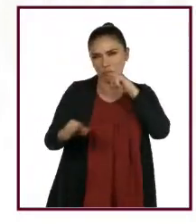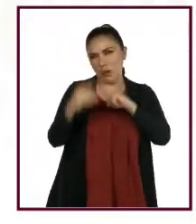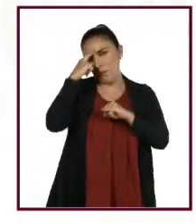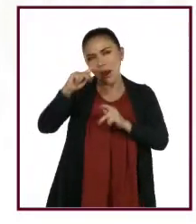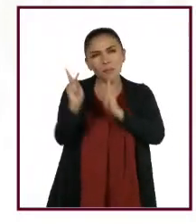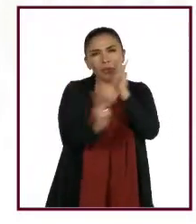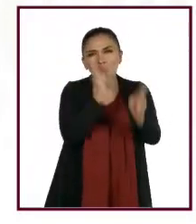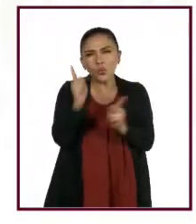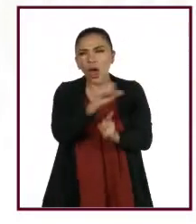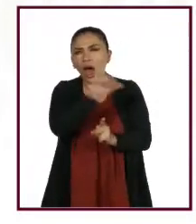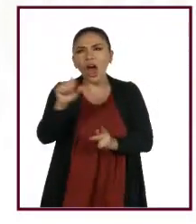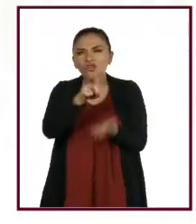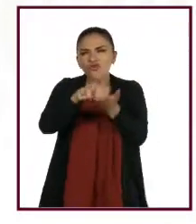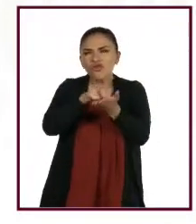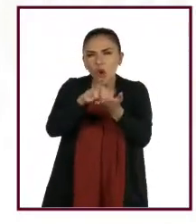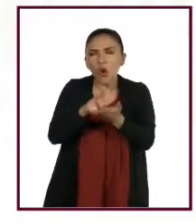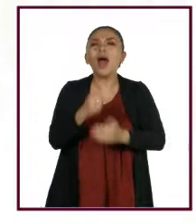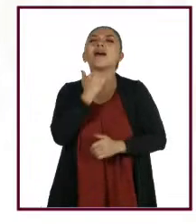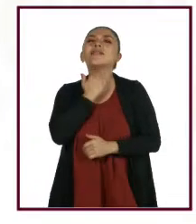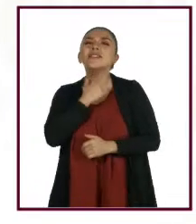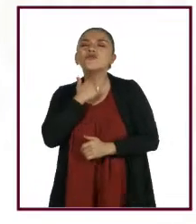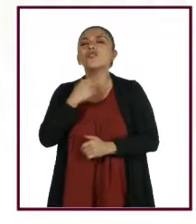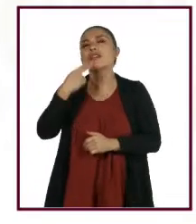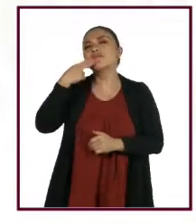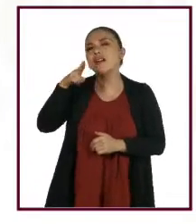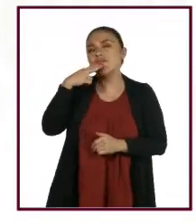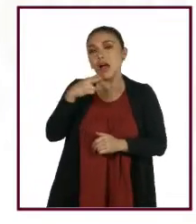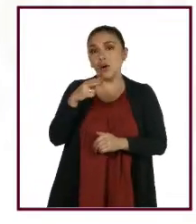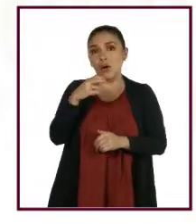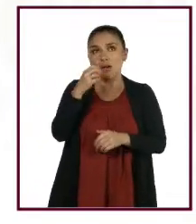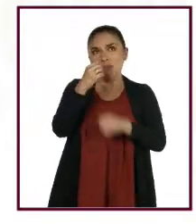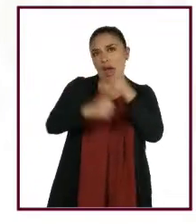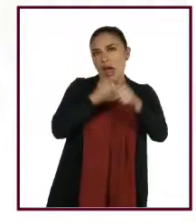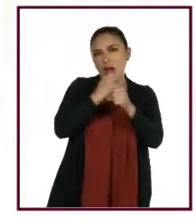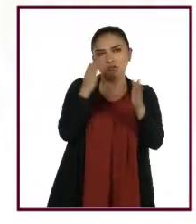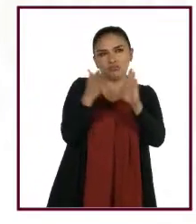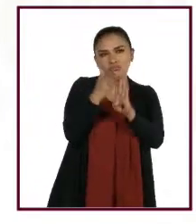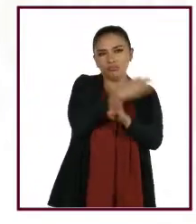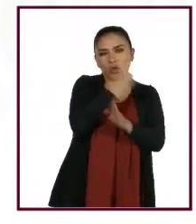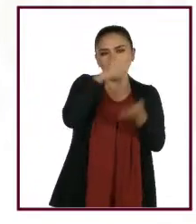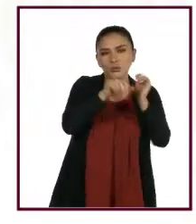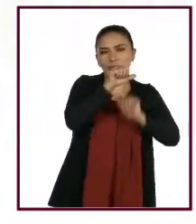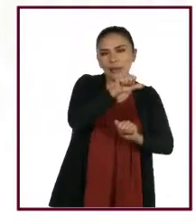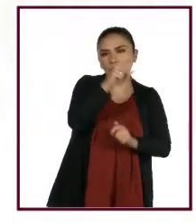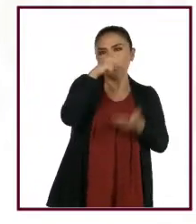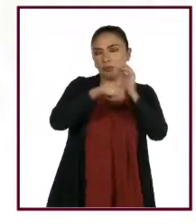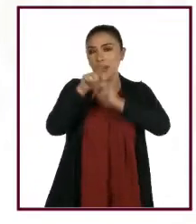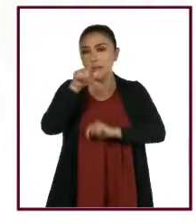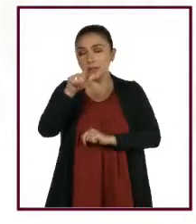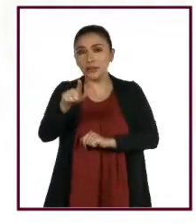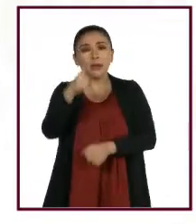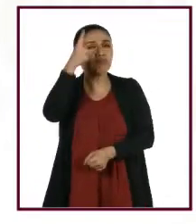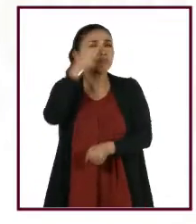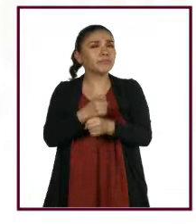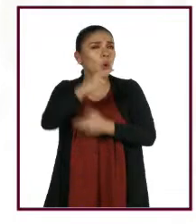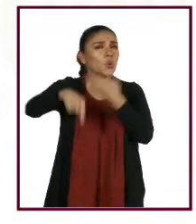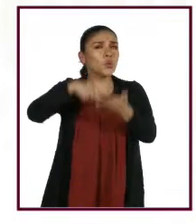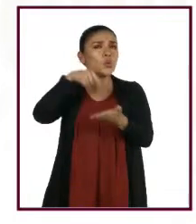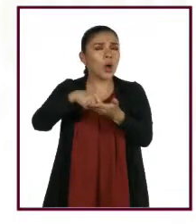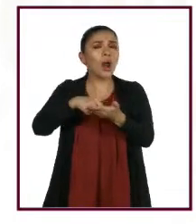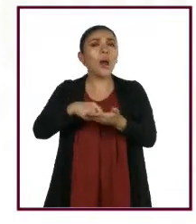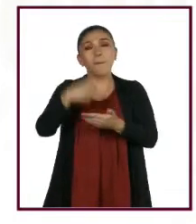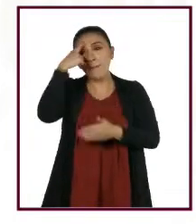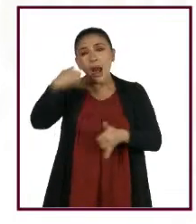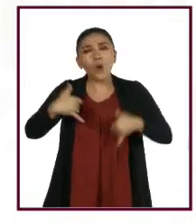de consumo de drogas, de alcohol y de tabaco en CODAT de 2016 y 2017, es la droga que presenta las